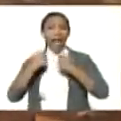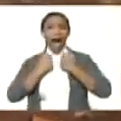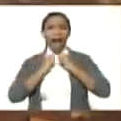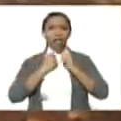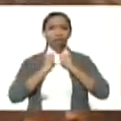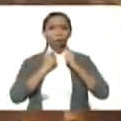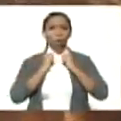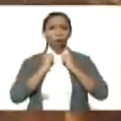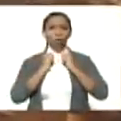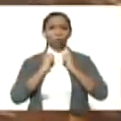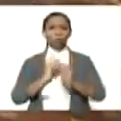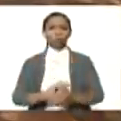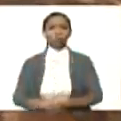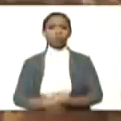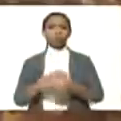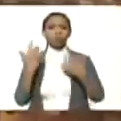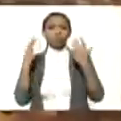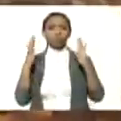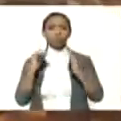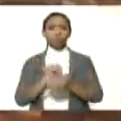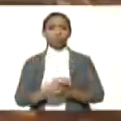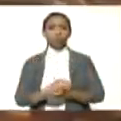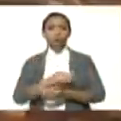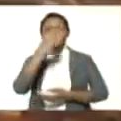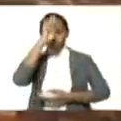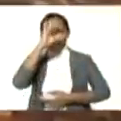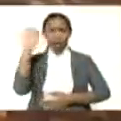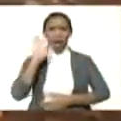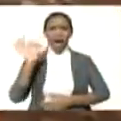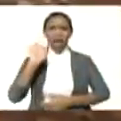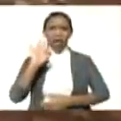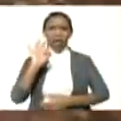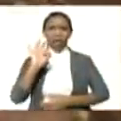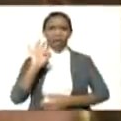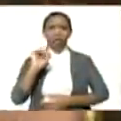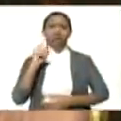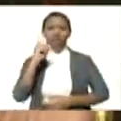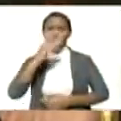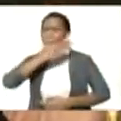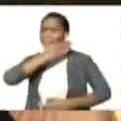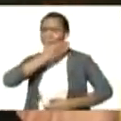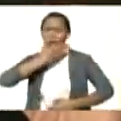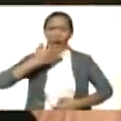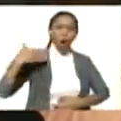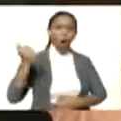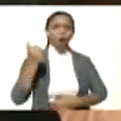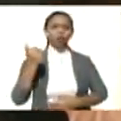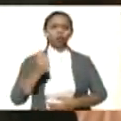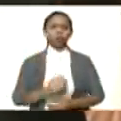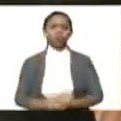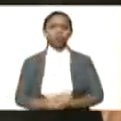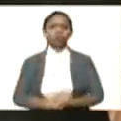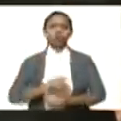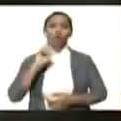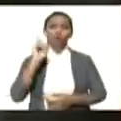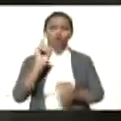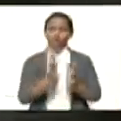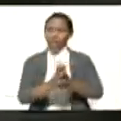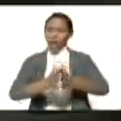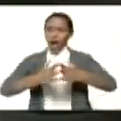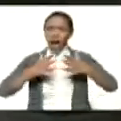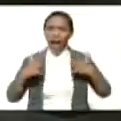Aristóbulo, sin lugar a dudas, uno de los mejores, uno de los